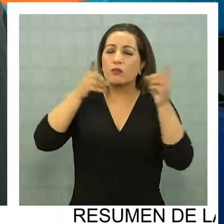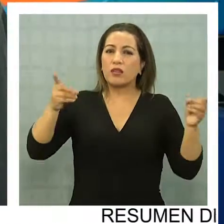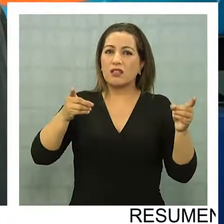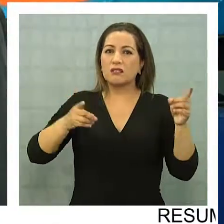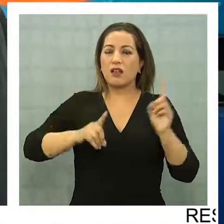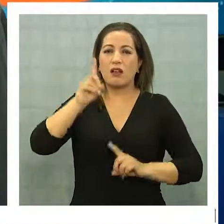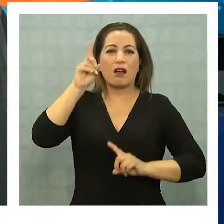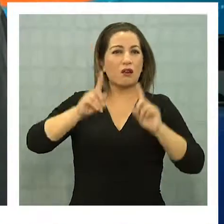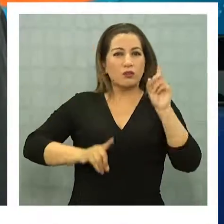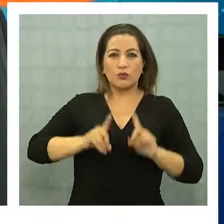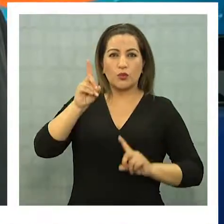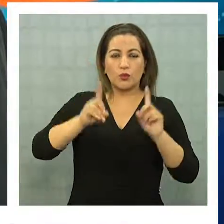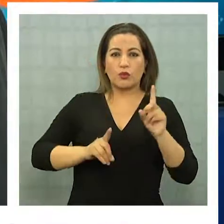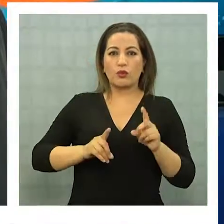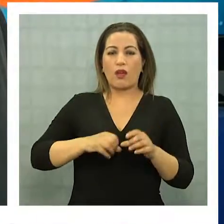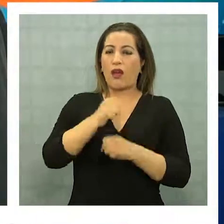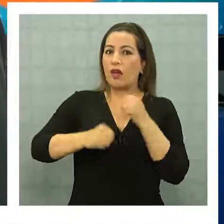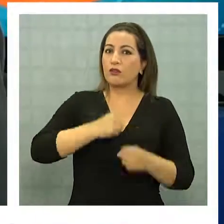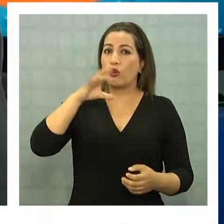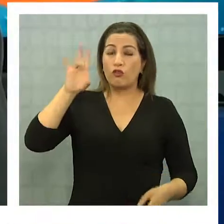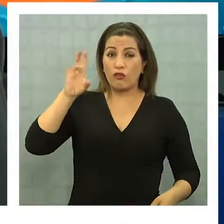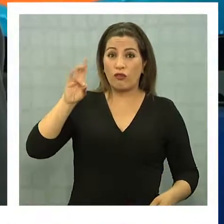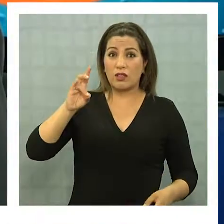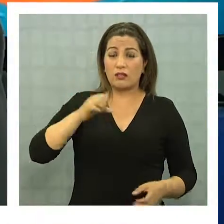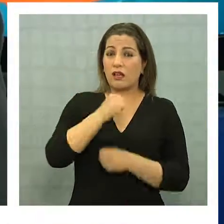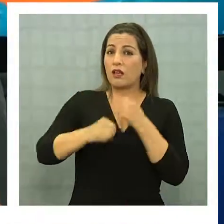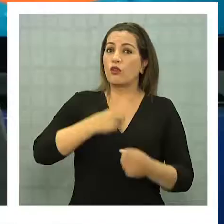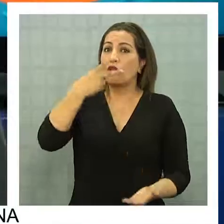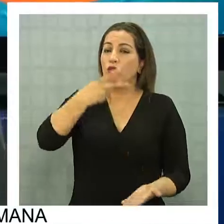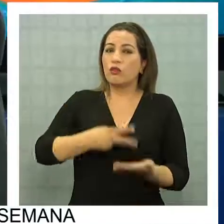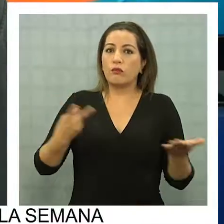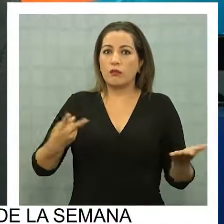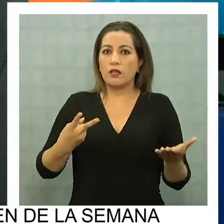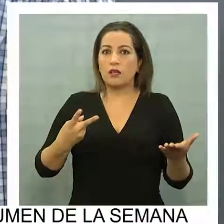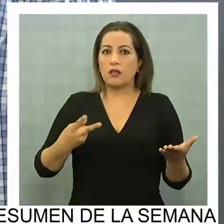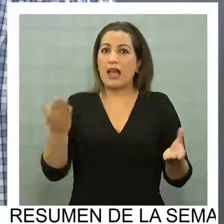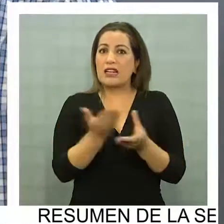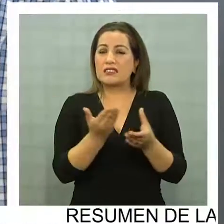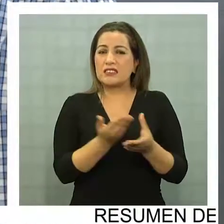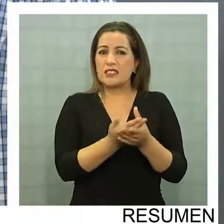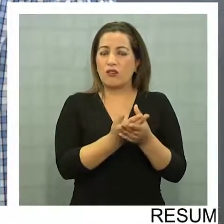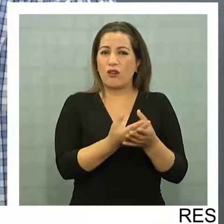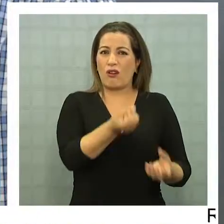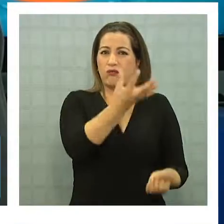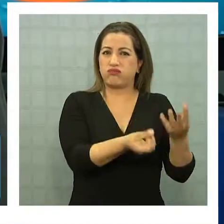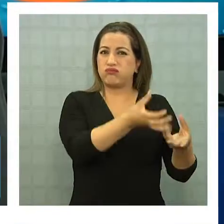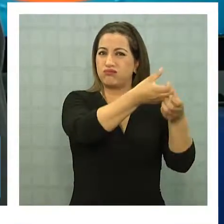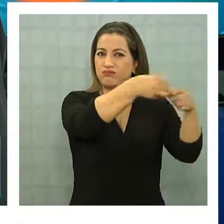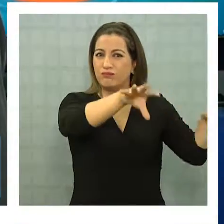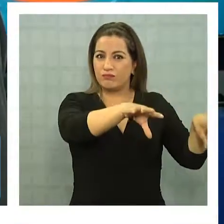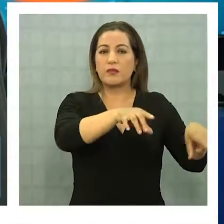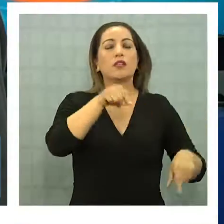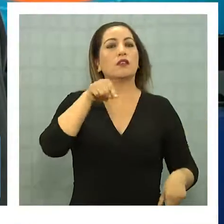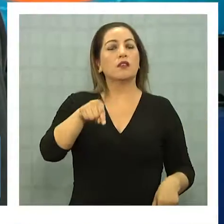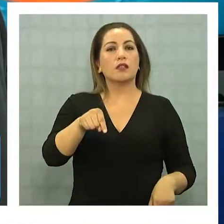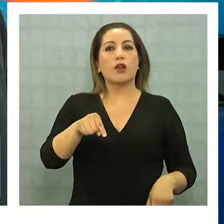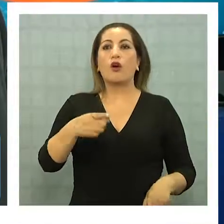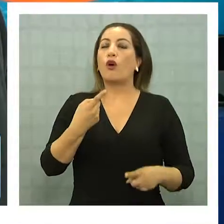Se habla que hubo destrucción de archivos en los años 90, en el año 2000, constituye otro delito, en el sentido de que tú te estás